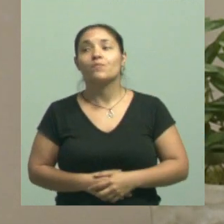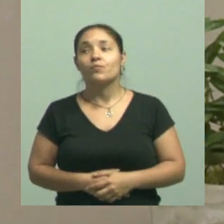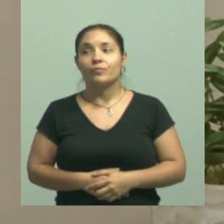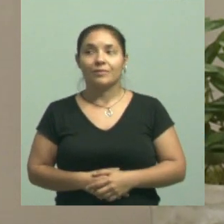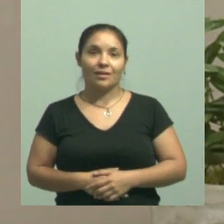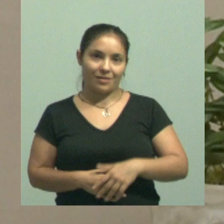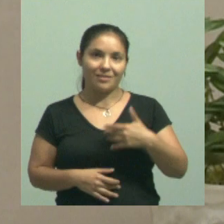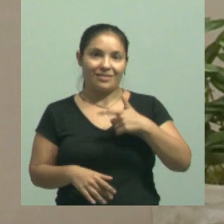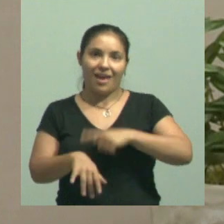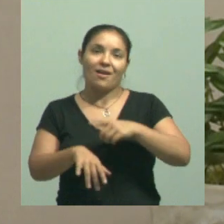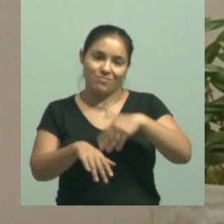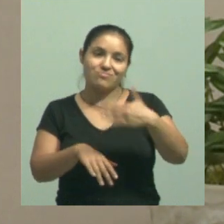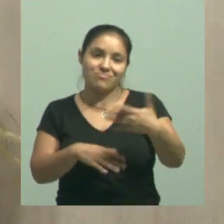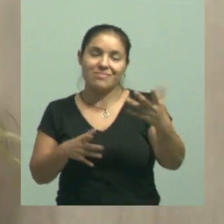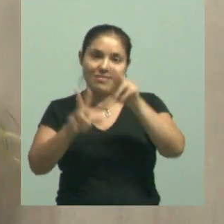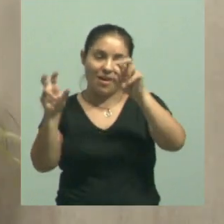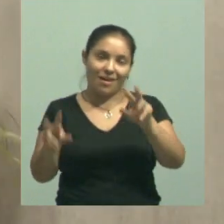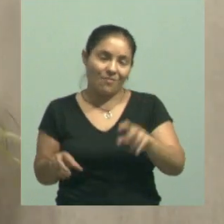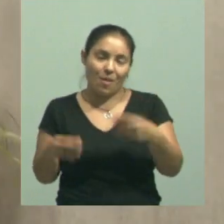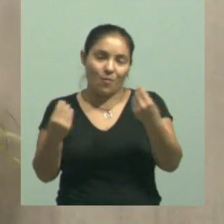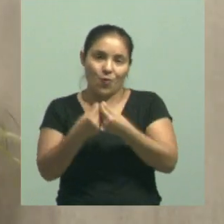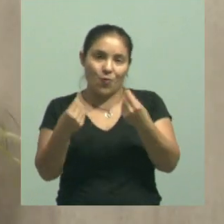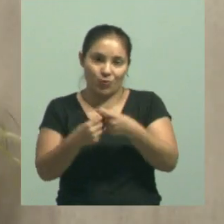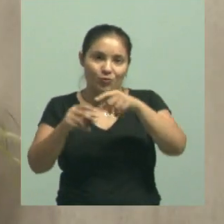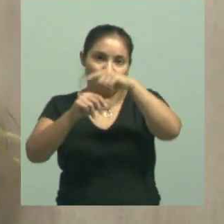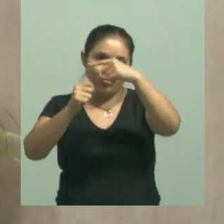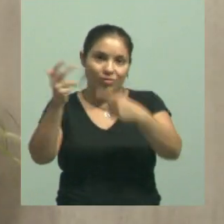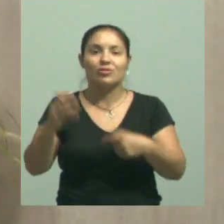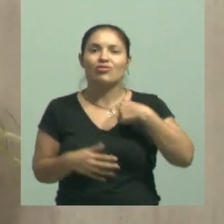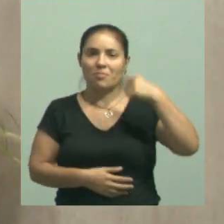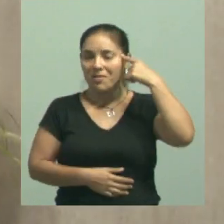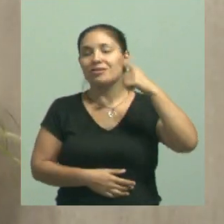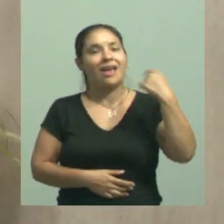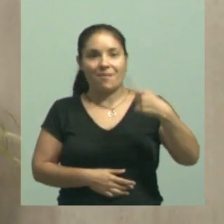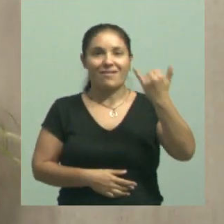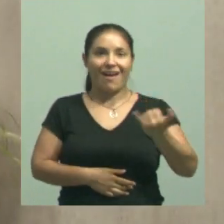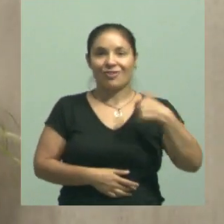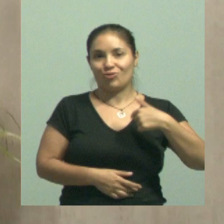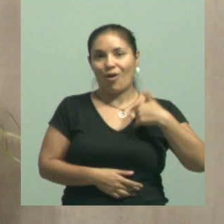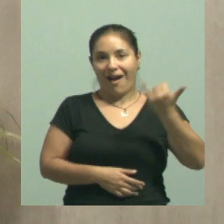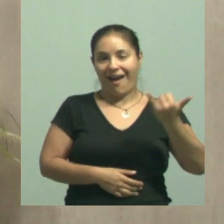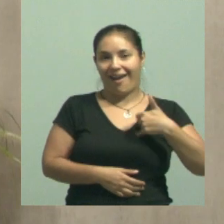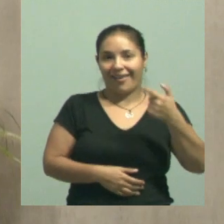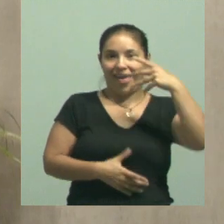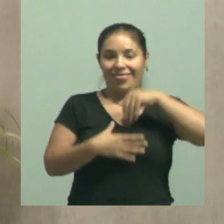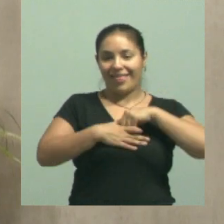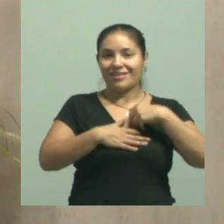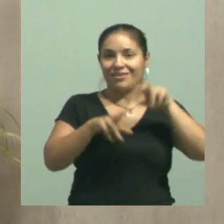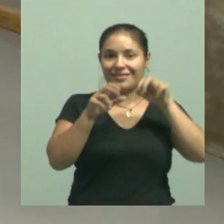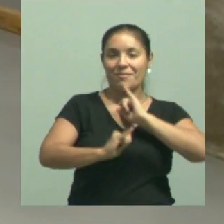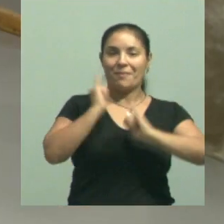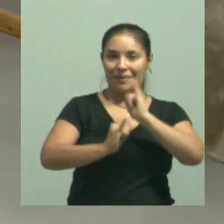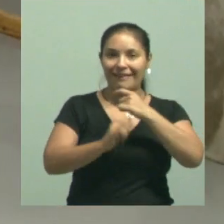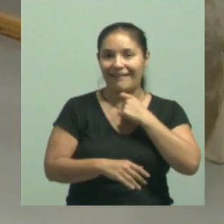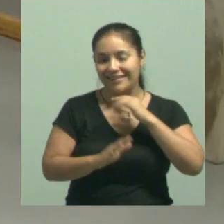a tener muchos temas para hablar, Julia. Yo creo que vamos a tener muchos temas para hablar. Yo siempre tengo temas para hablar. No hay duda, Y le compartimos prometo redacción.